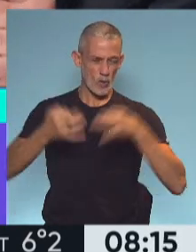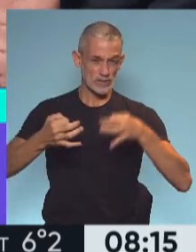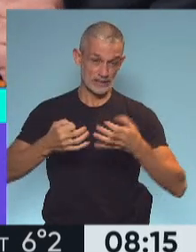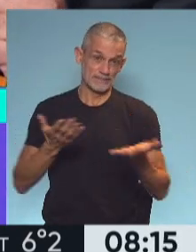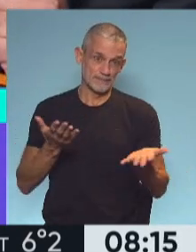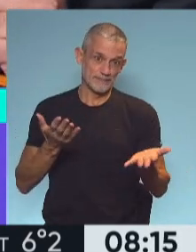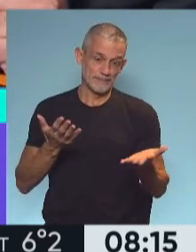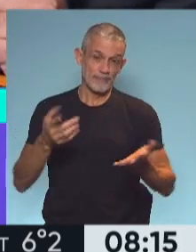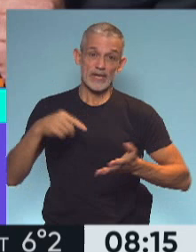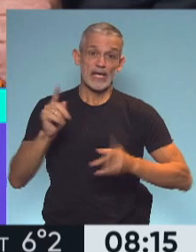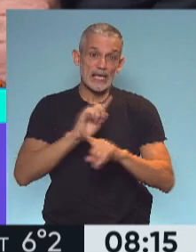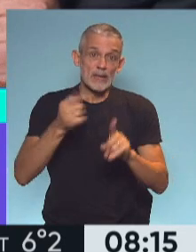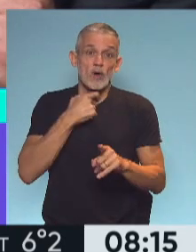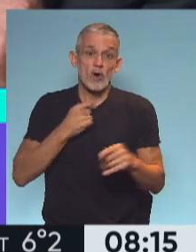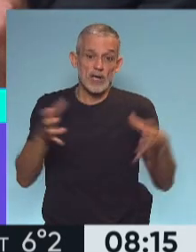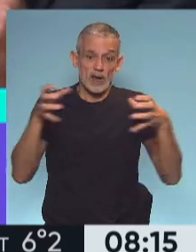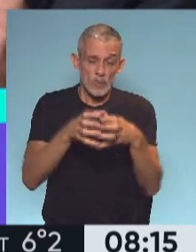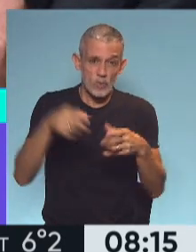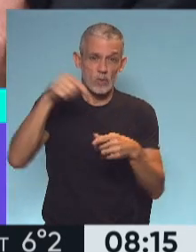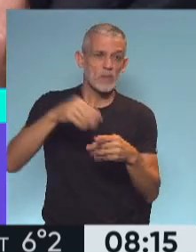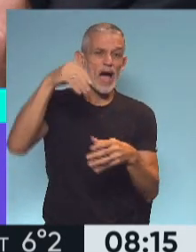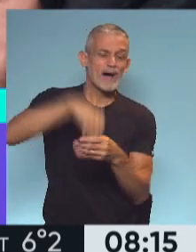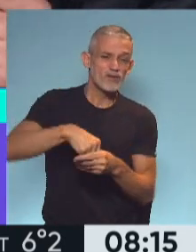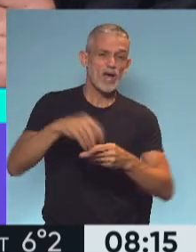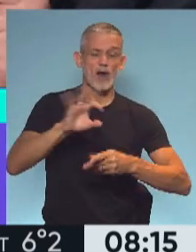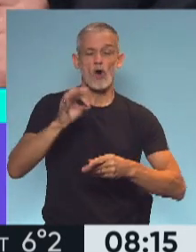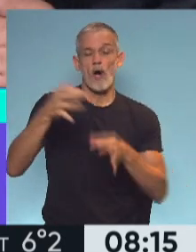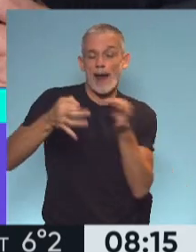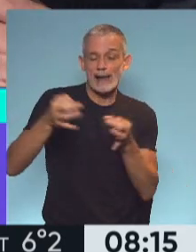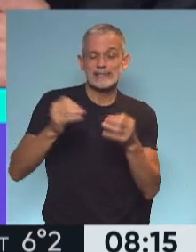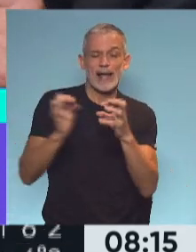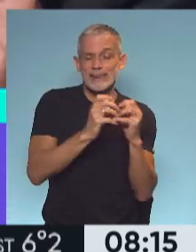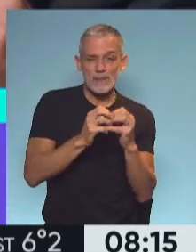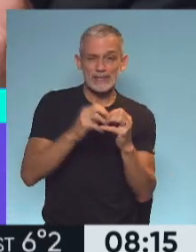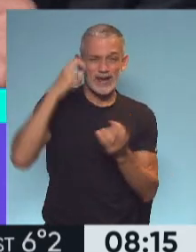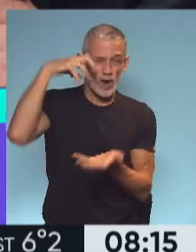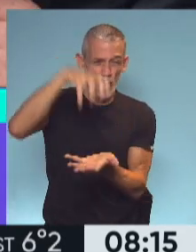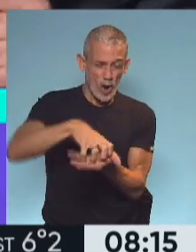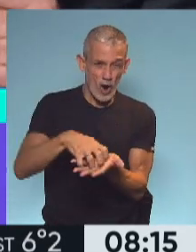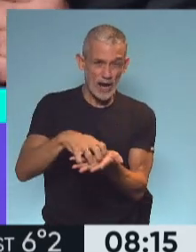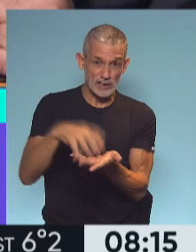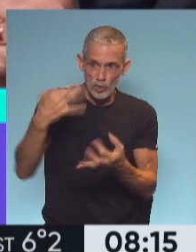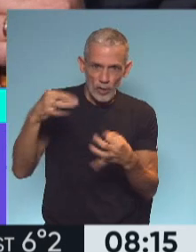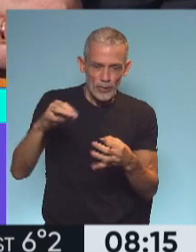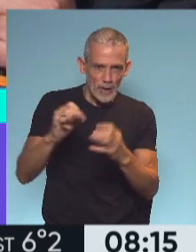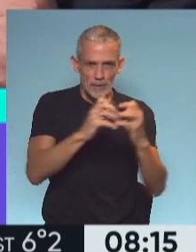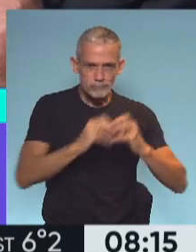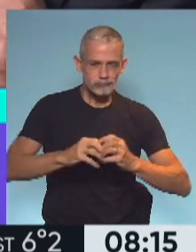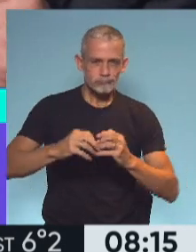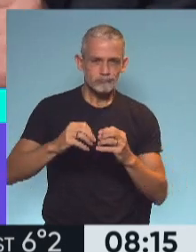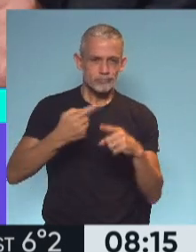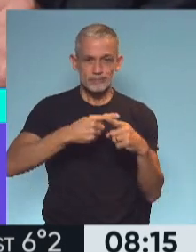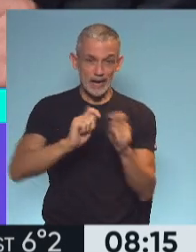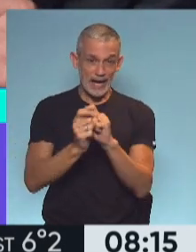Sí, tampoco se quieren juntar a votar o analizar, debatir en el Congreso de la Nación, que es donde deben darse todas estas